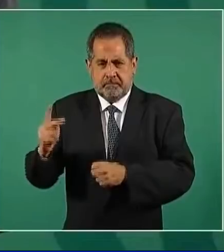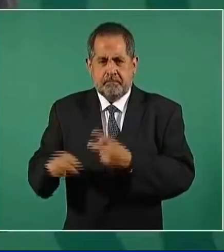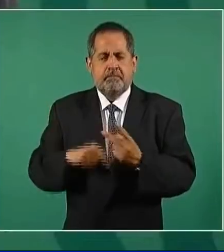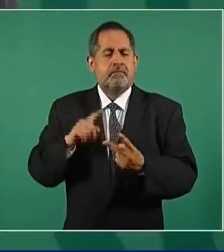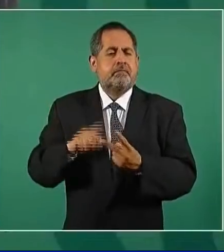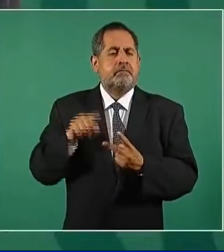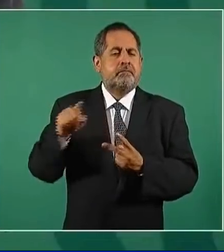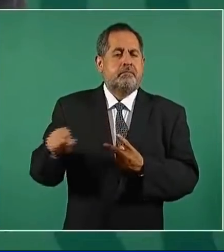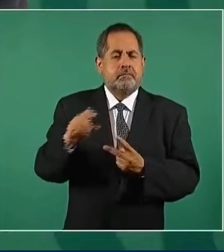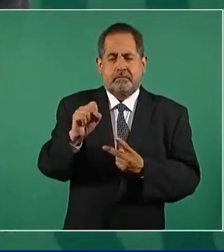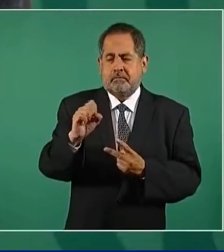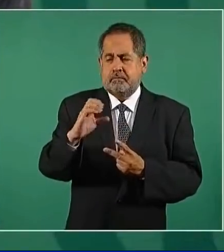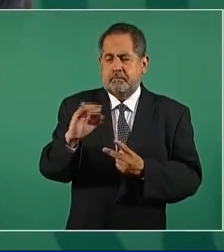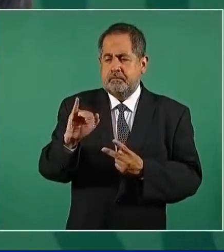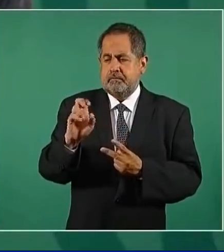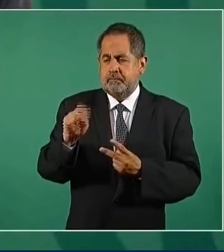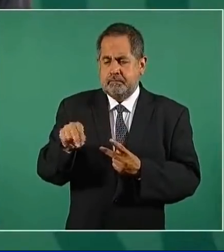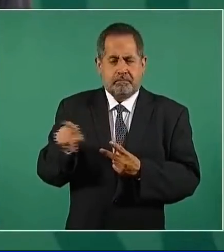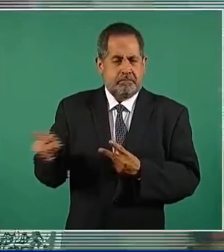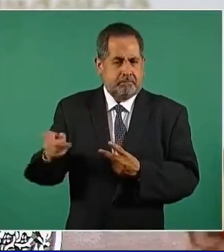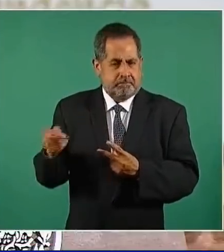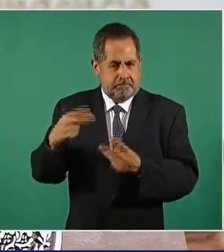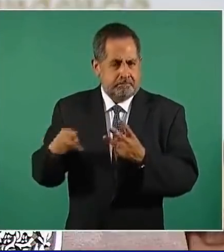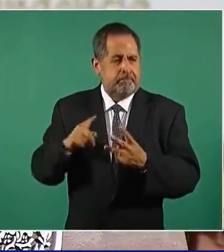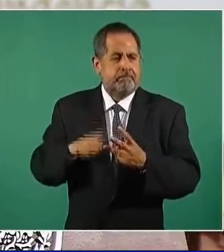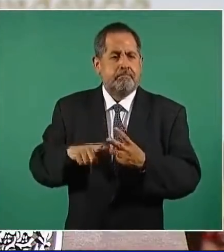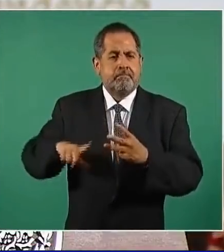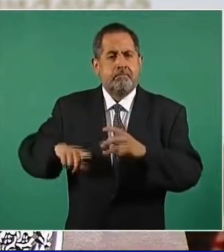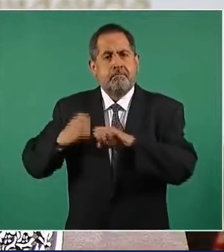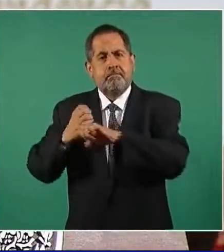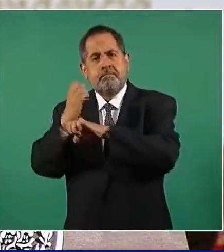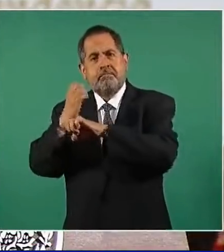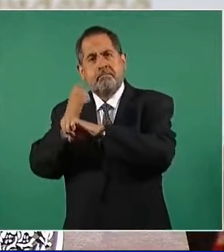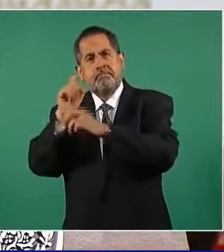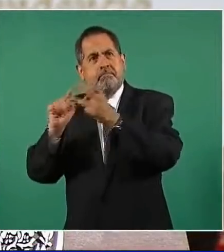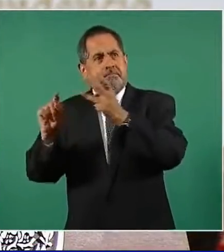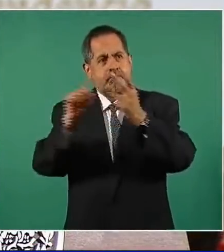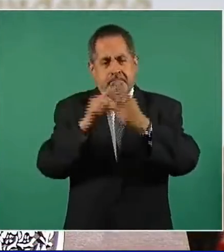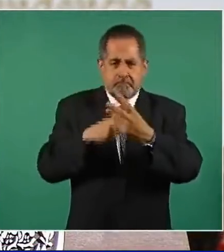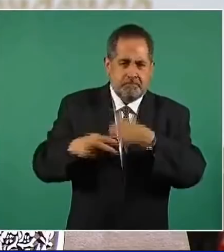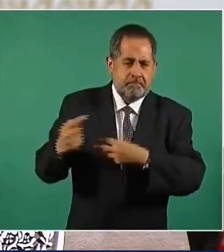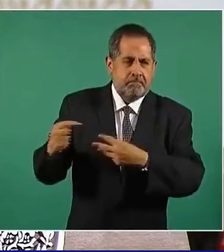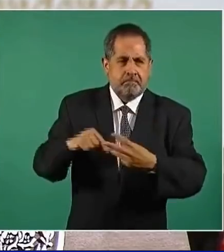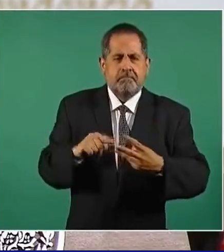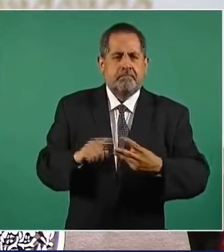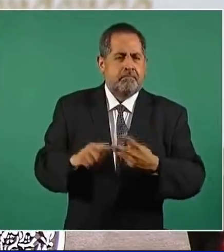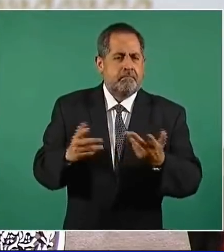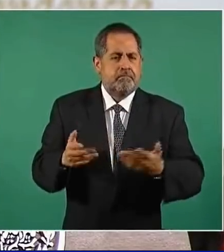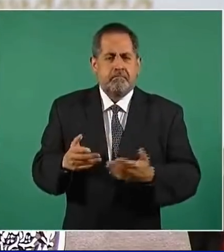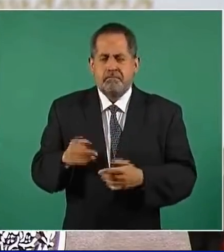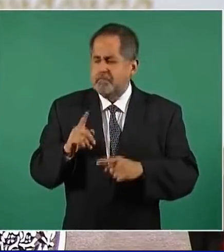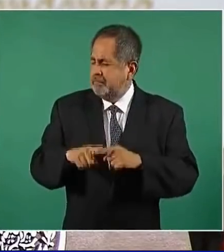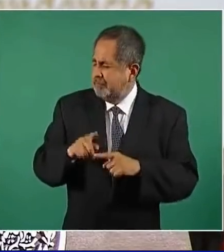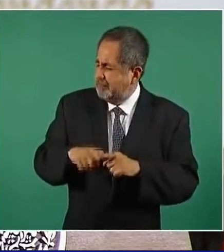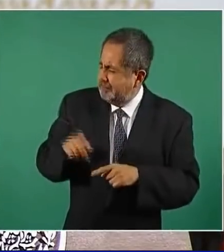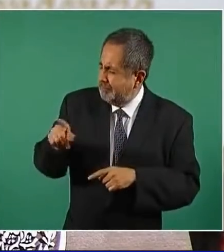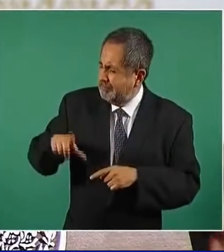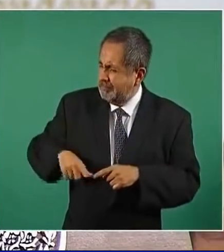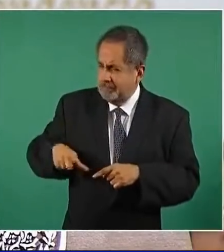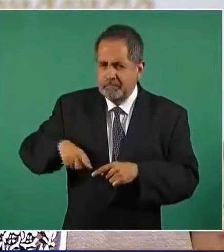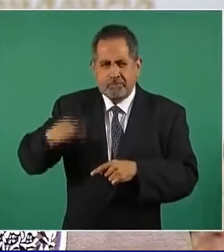la secretaria de bienestar los gobiernos de los estados en este caso el gobierno de